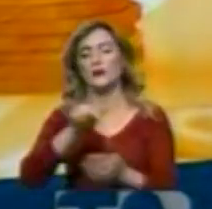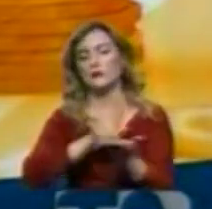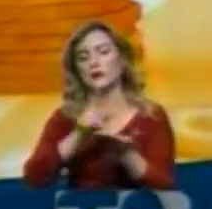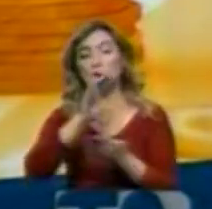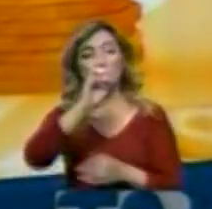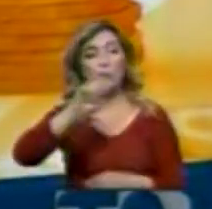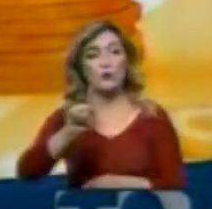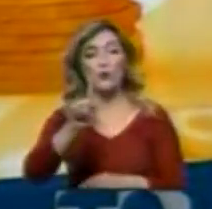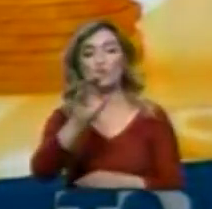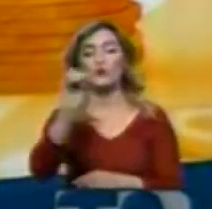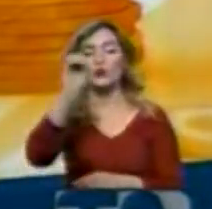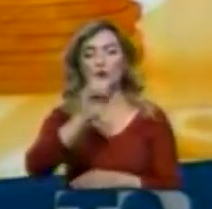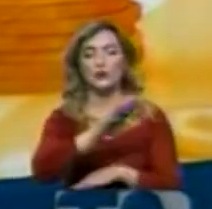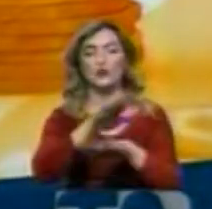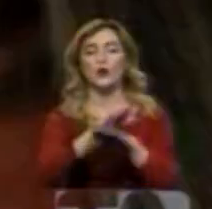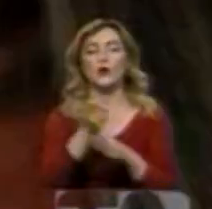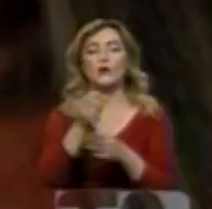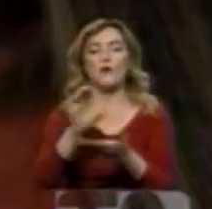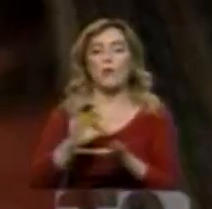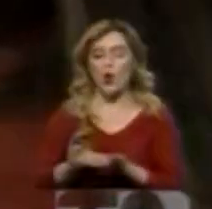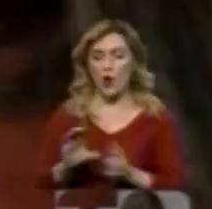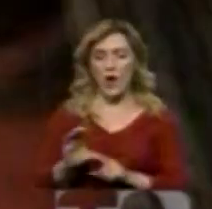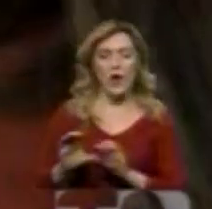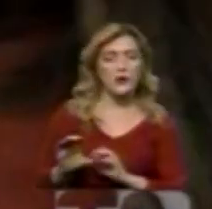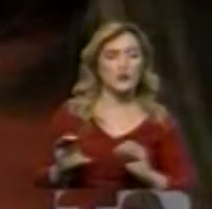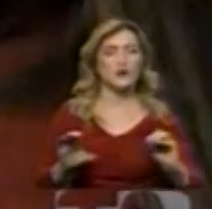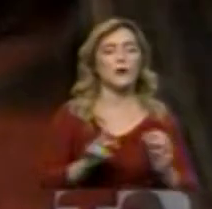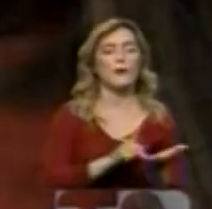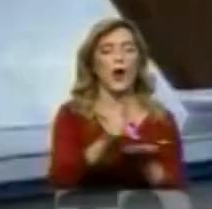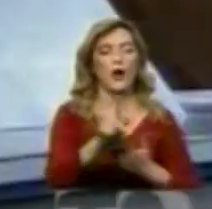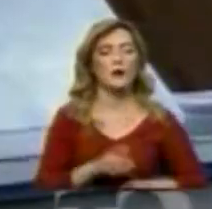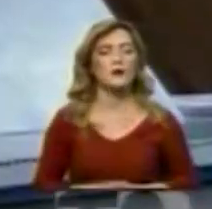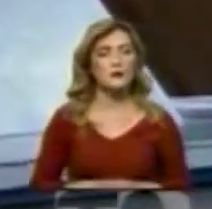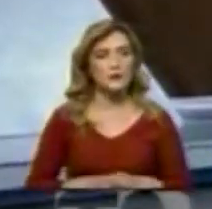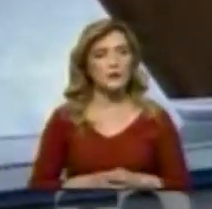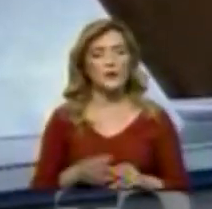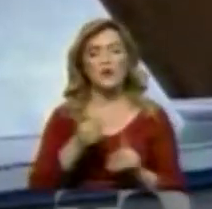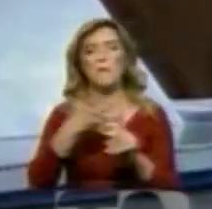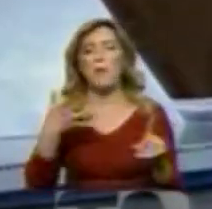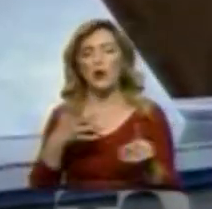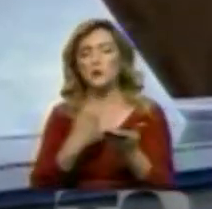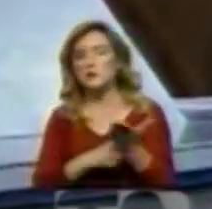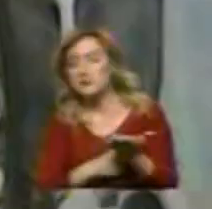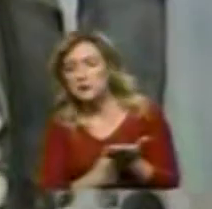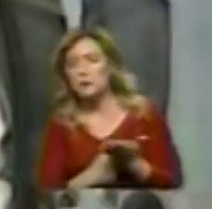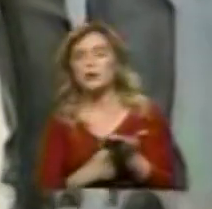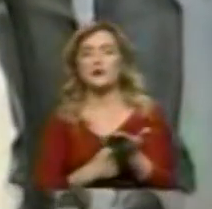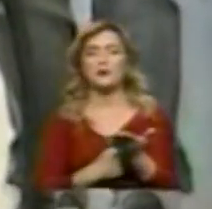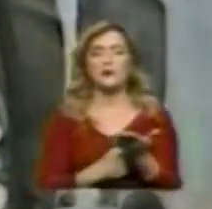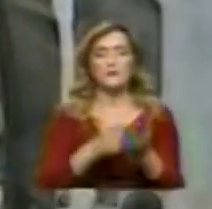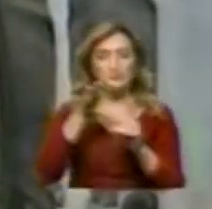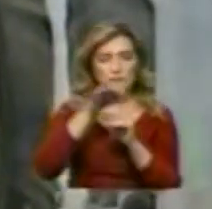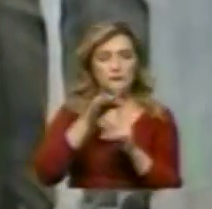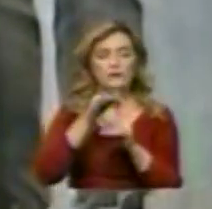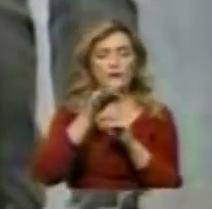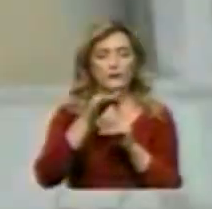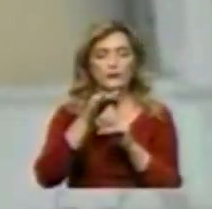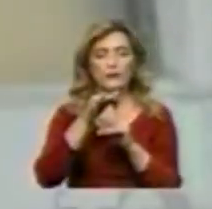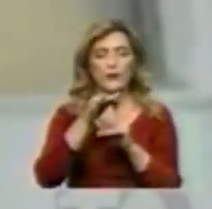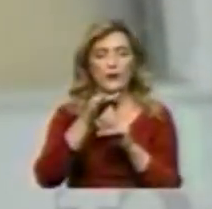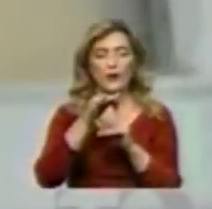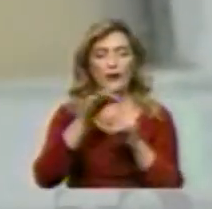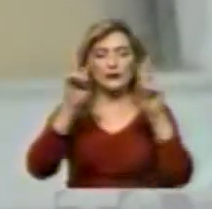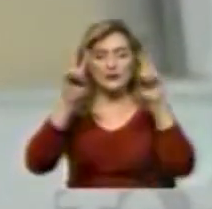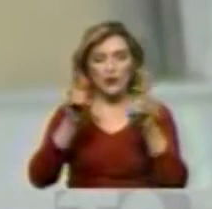0,1 por ciento sobre los ingresos en términos generales para analizar el impacto que tendrán las medidas especialmente la eliminación de